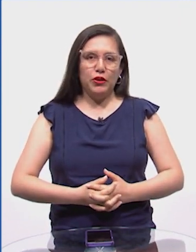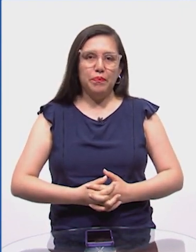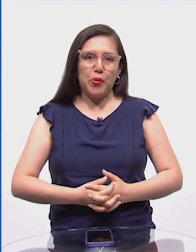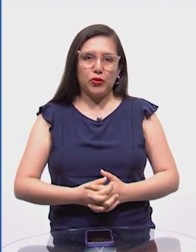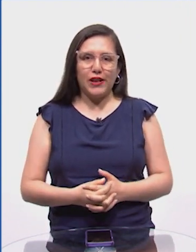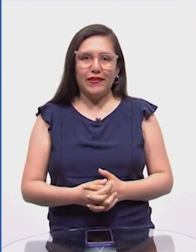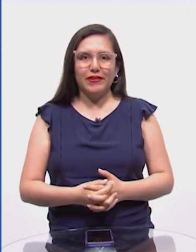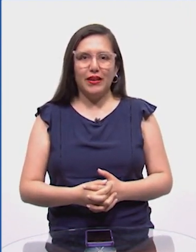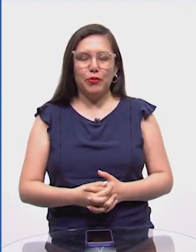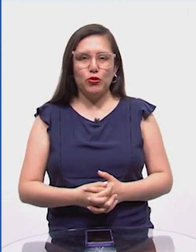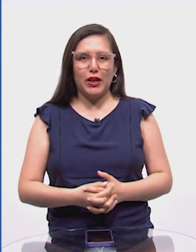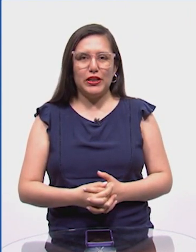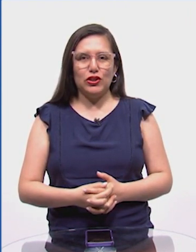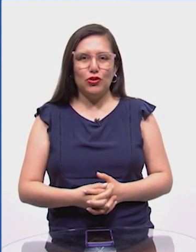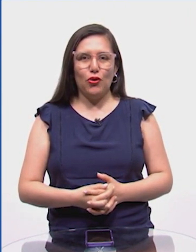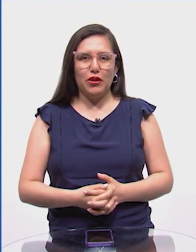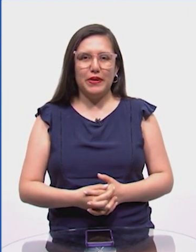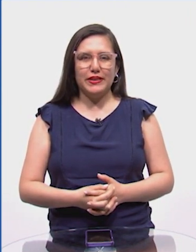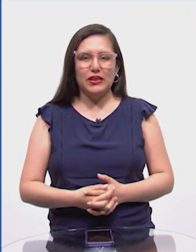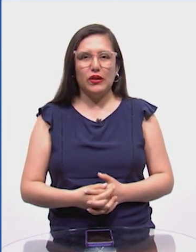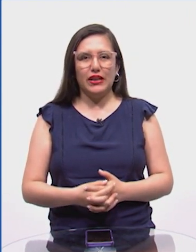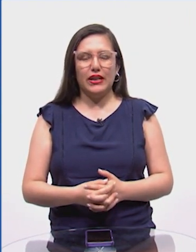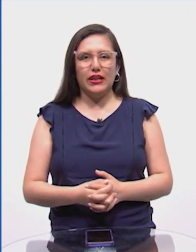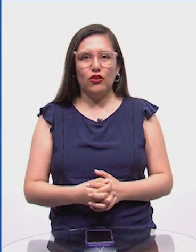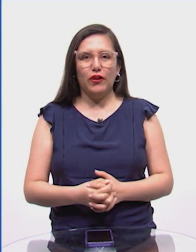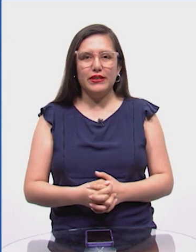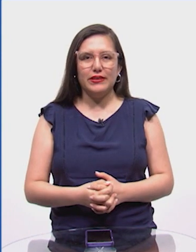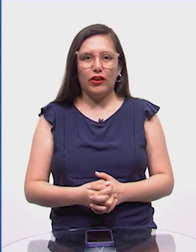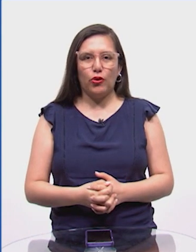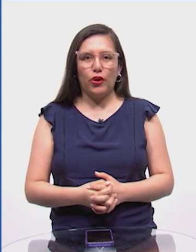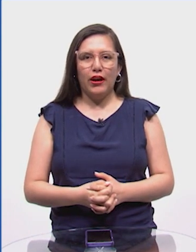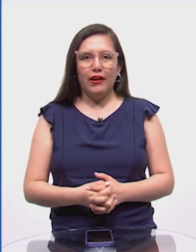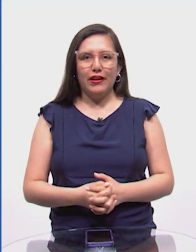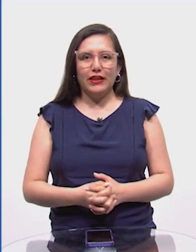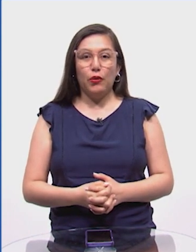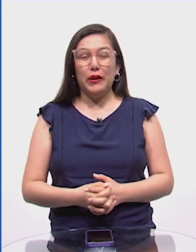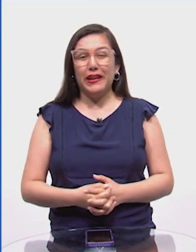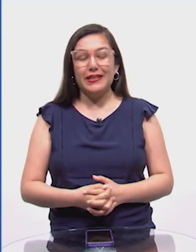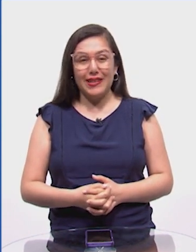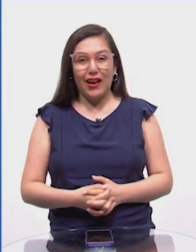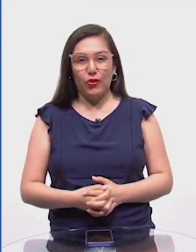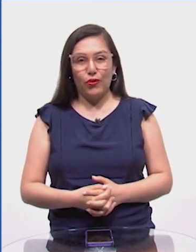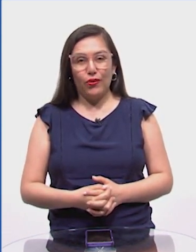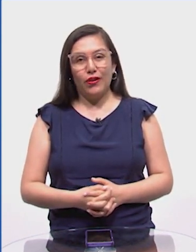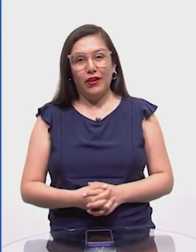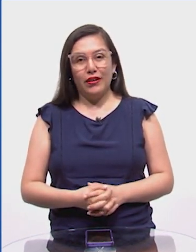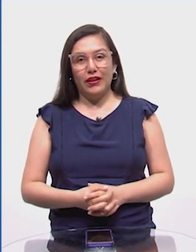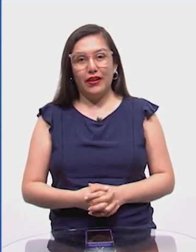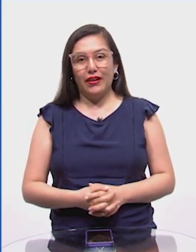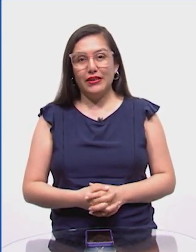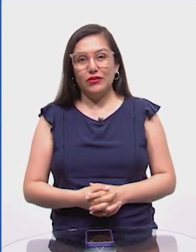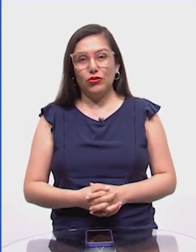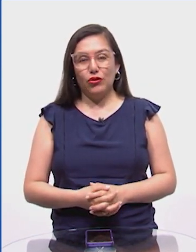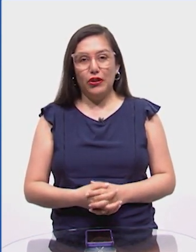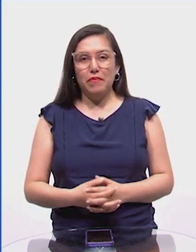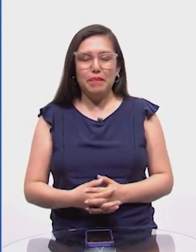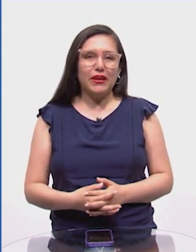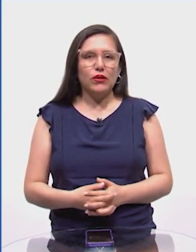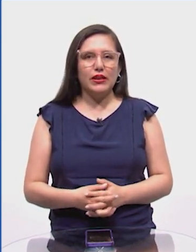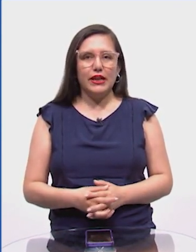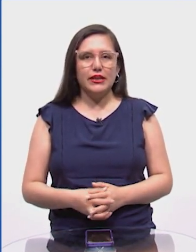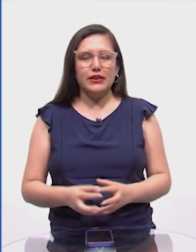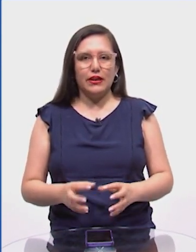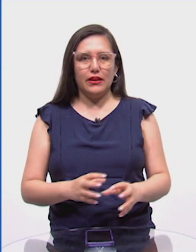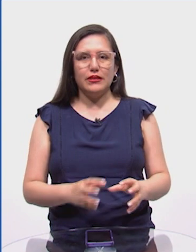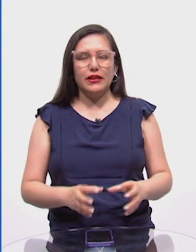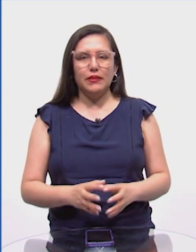sector muy importante por su tradición y prestigio aquí en la región es el sector del cuero y calzado. ¿Es notorio el impacto